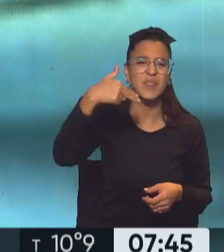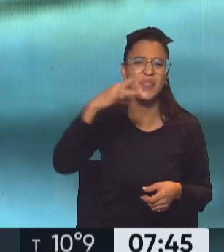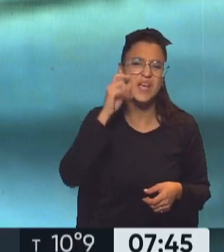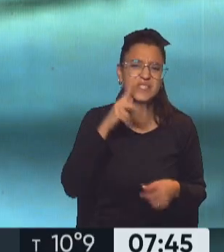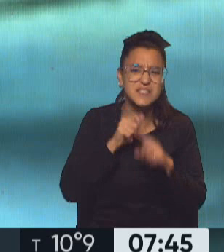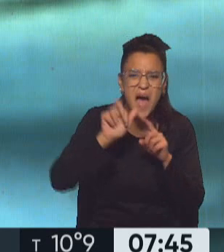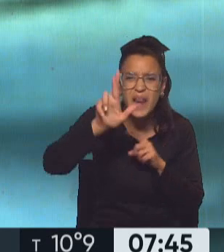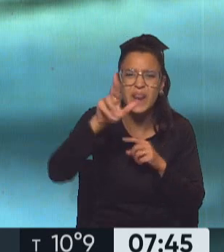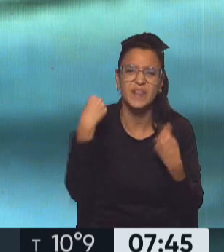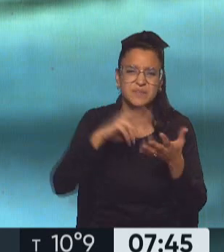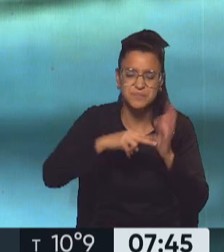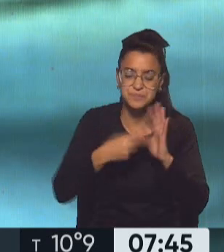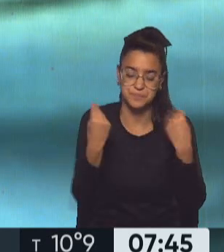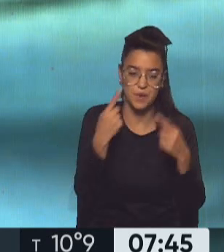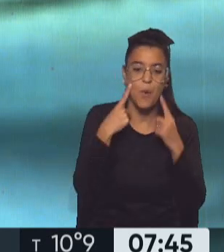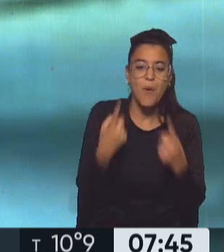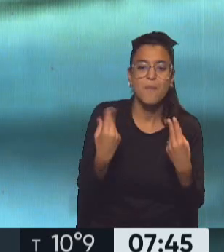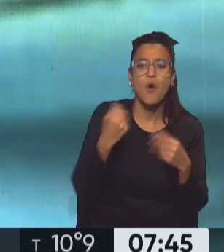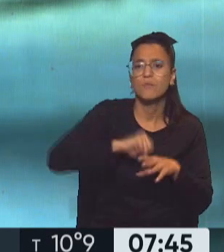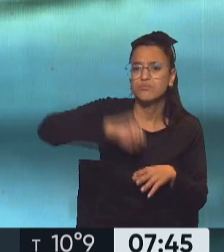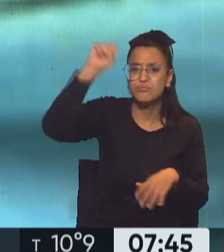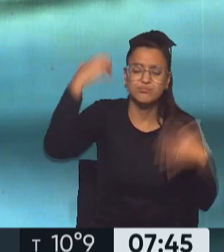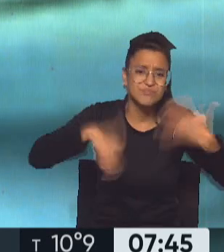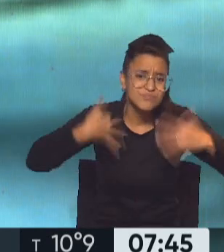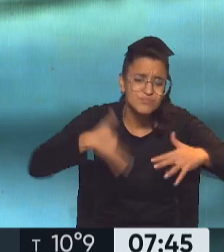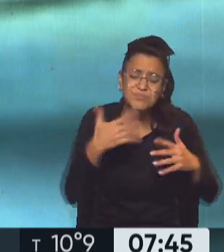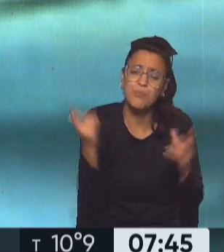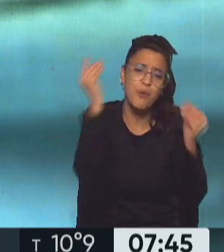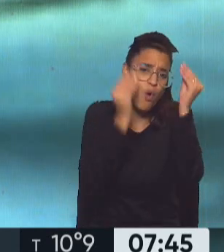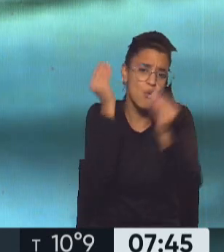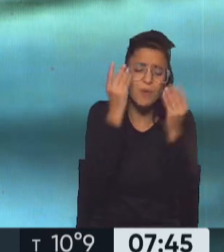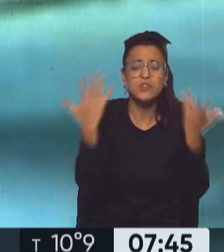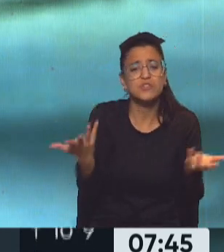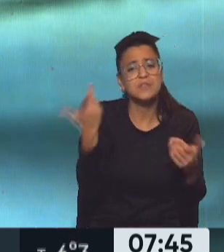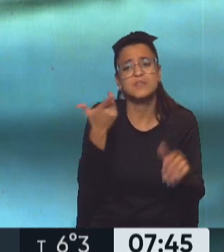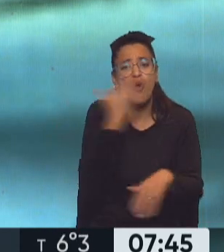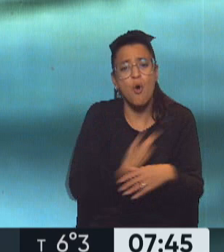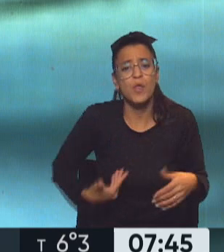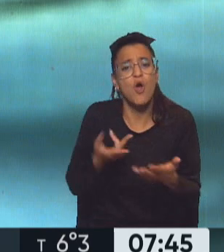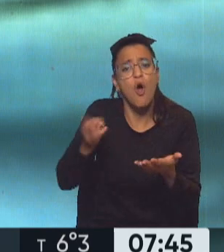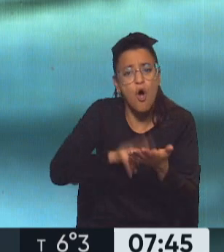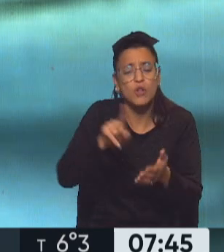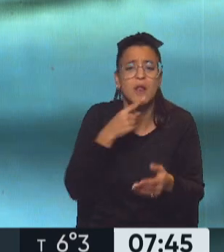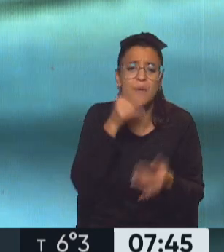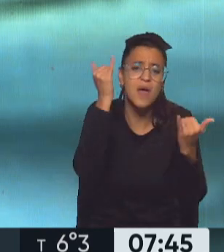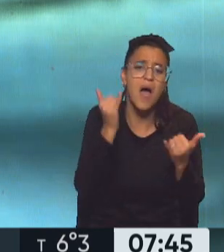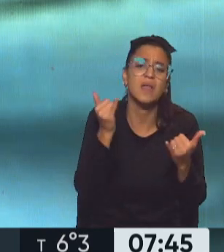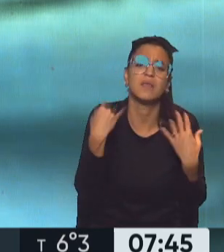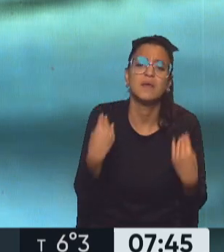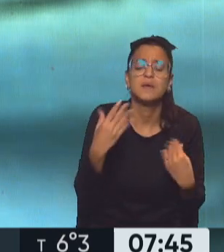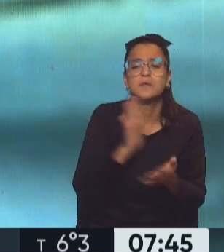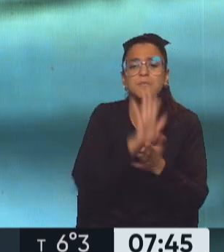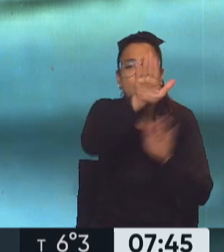ocurriendo? Vemos una dinámica inflacionaria muy elevada y preocupante y por eso el gobierno nuevamente está utilizando mucho esto, ¿no? De